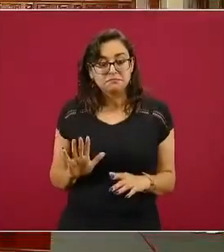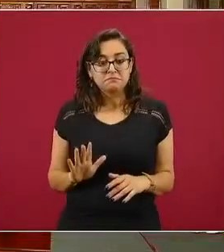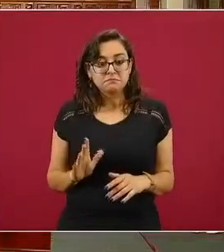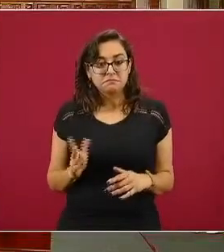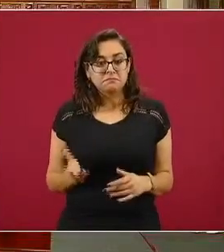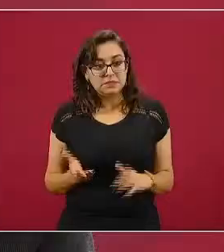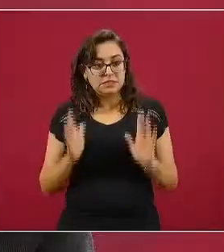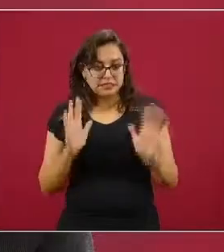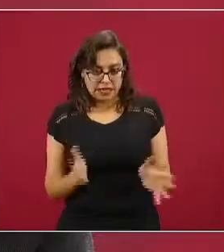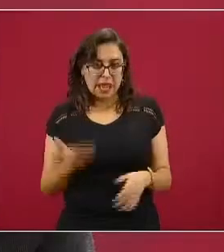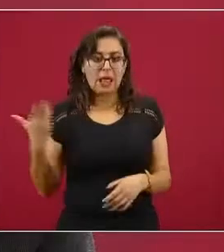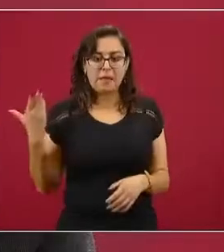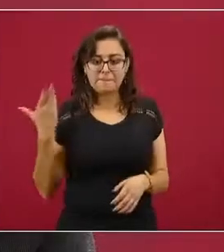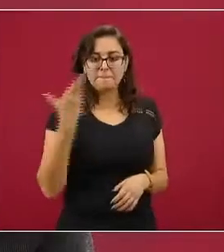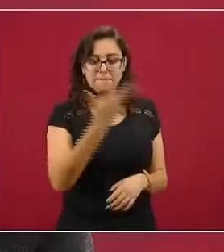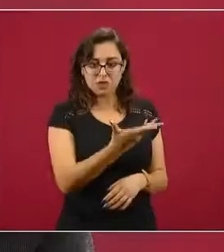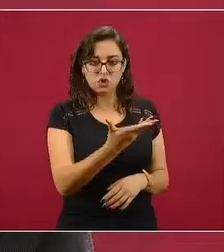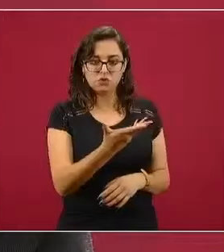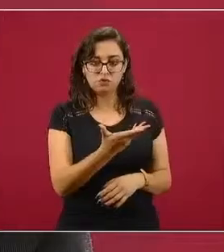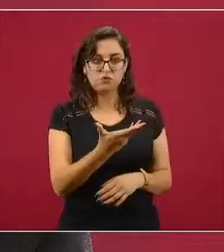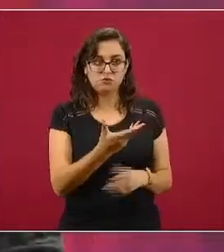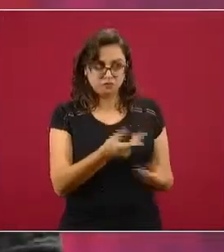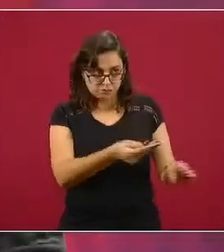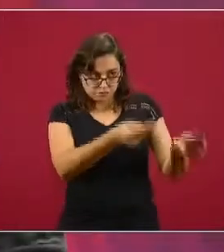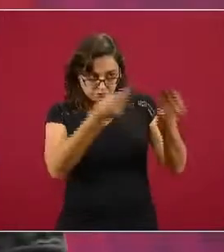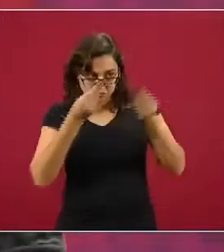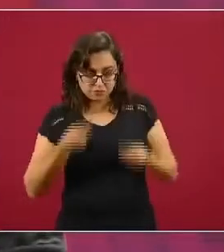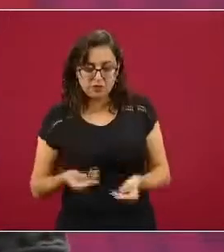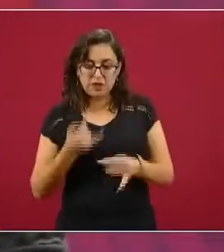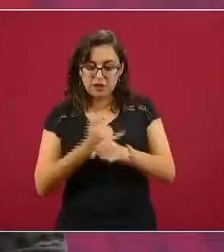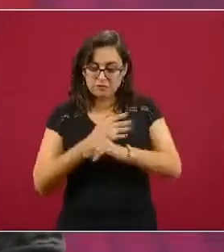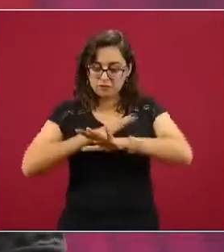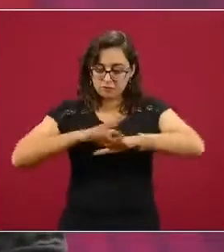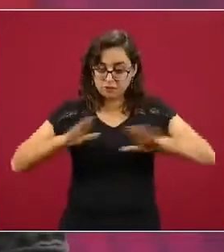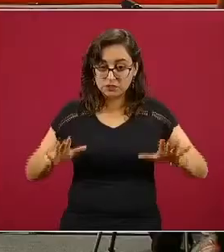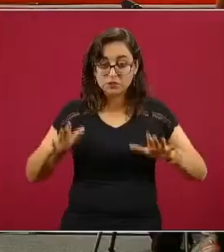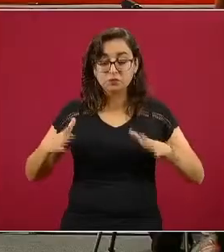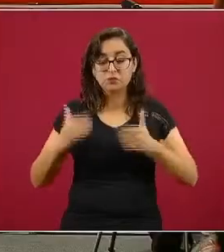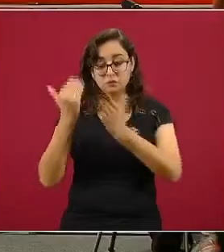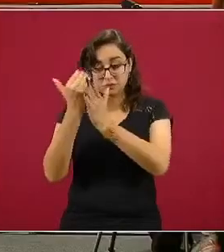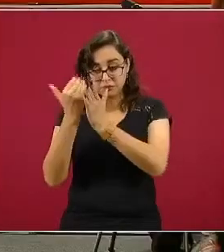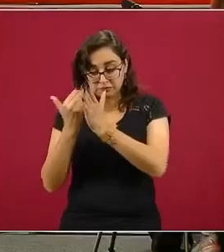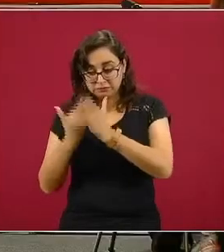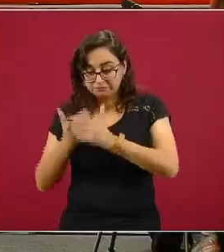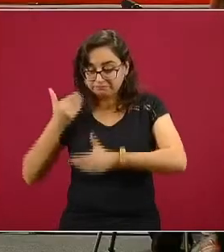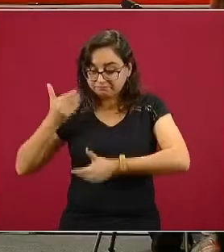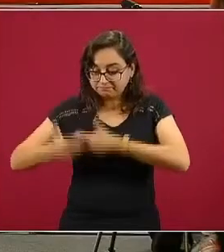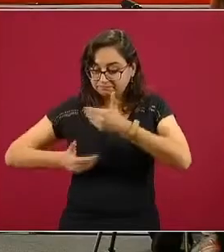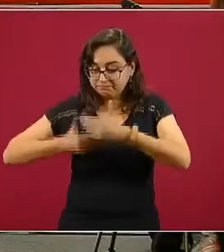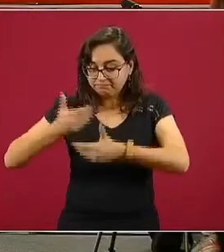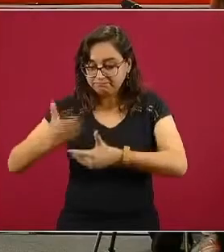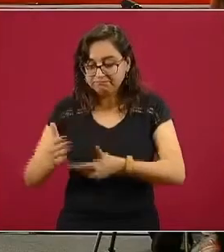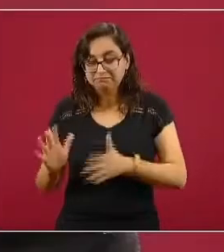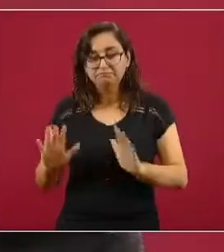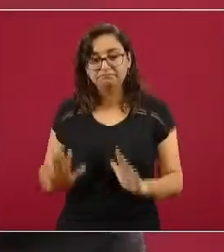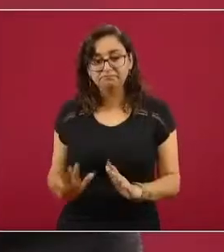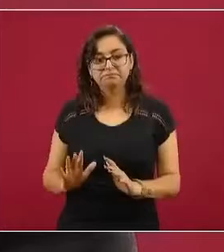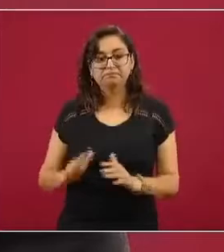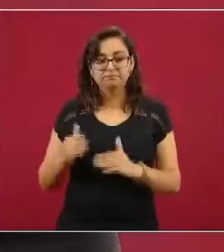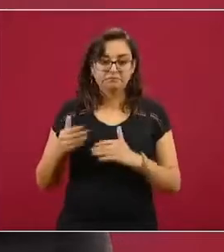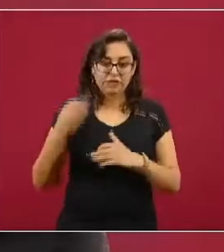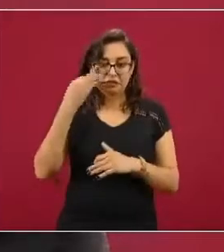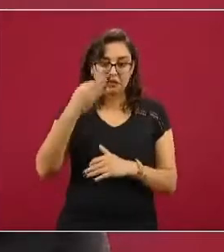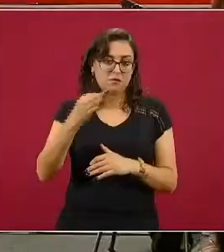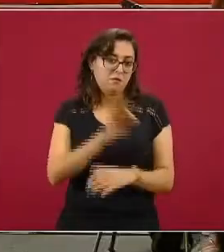solicitado formalmente a Gilead que traiga esta información y siguiendo los procedimientos de ley se le han dado los